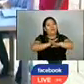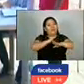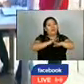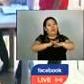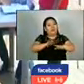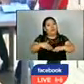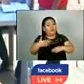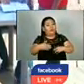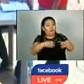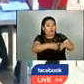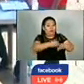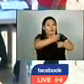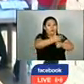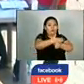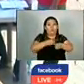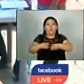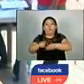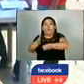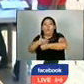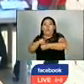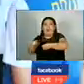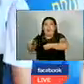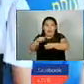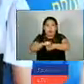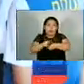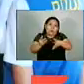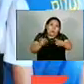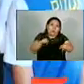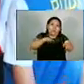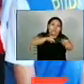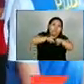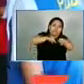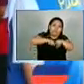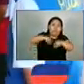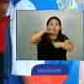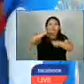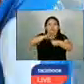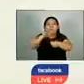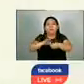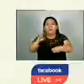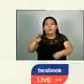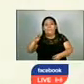días los partidos políticos que participarán en las elecciones del 2024 serán convocados.